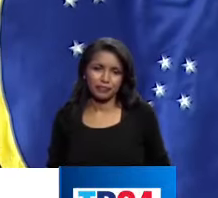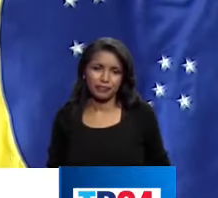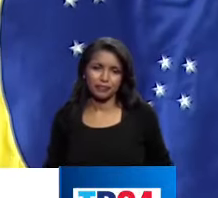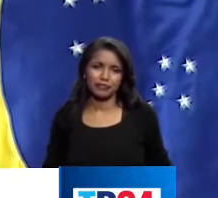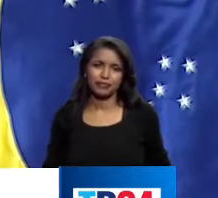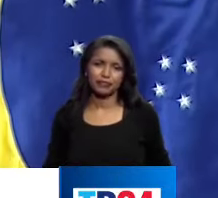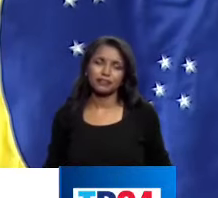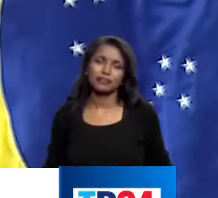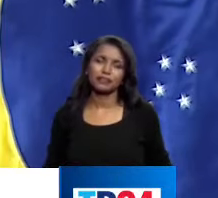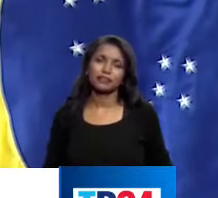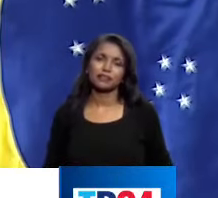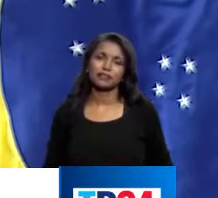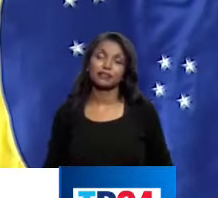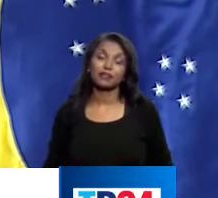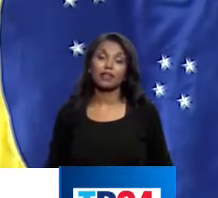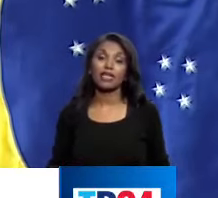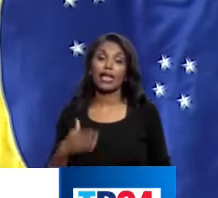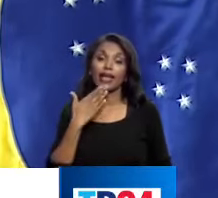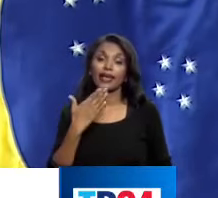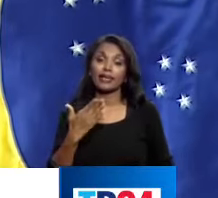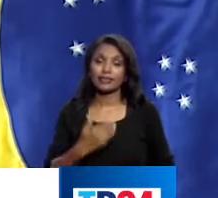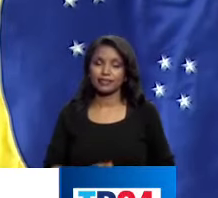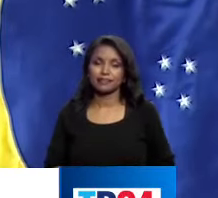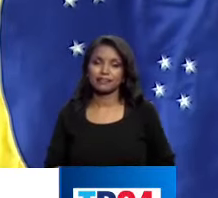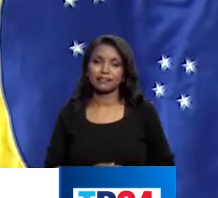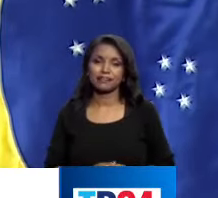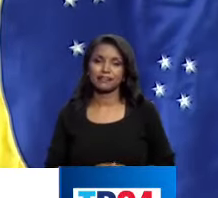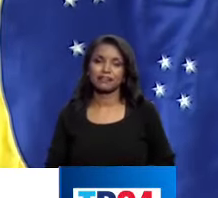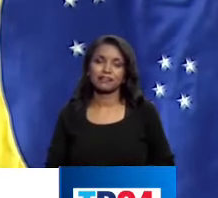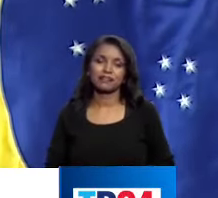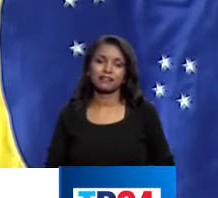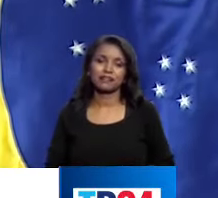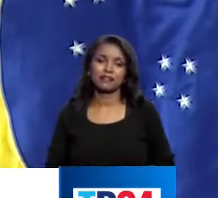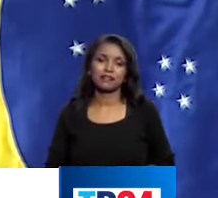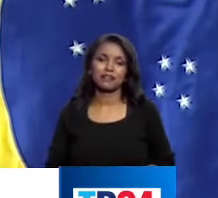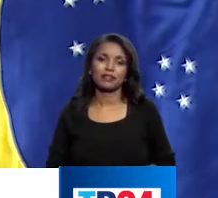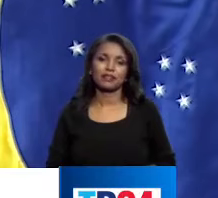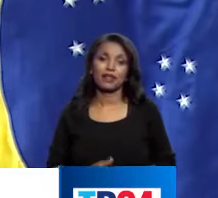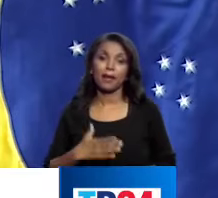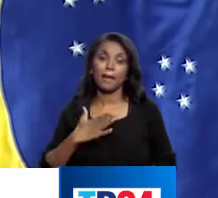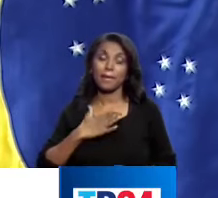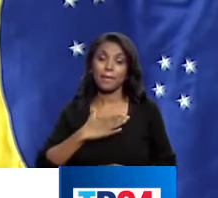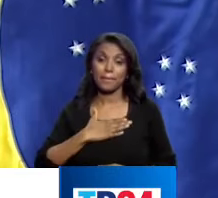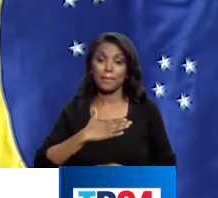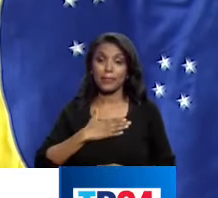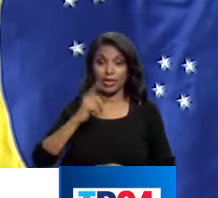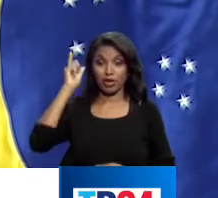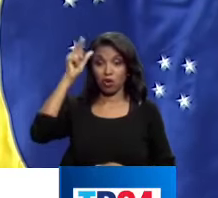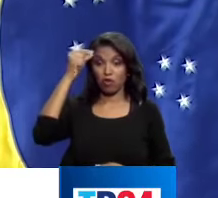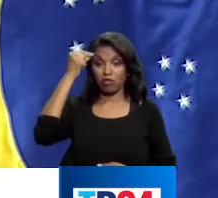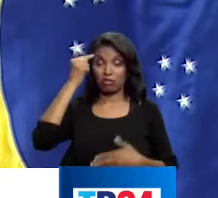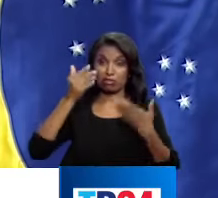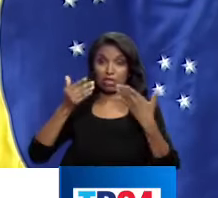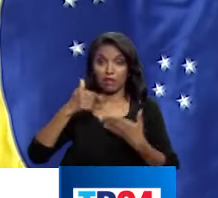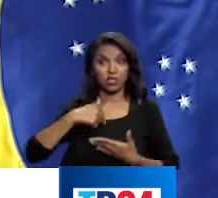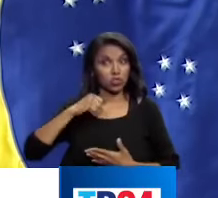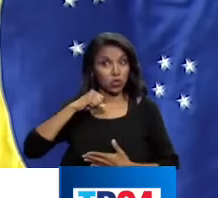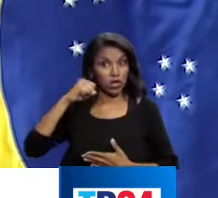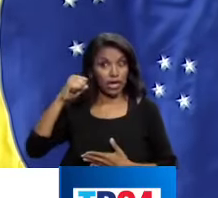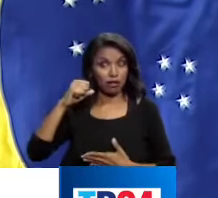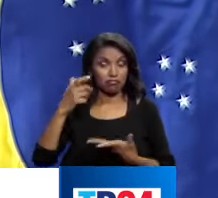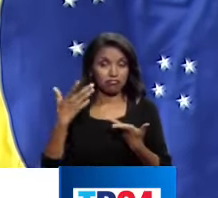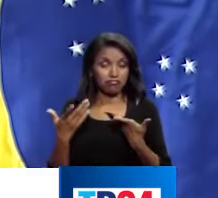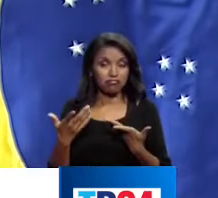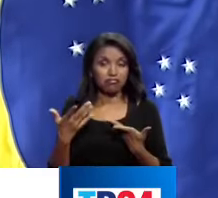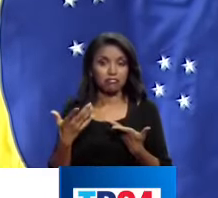Muchísimas gracias. Mire, en primer lugar, no puedo dejar pasar la ocasión para decir que en mi gobierno una de las principales medidas a favor